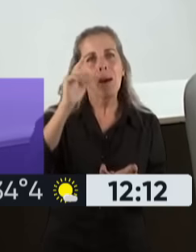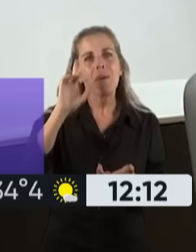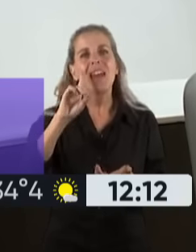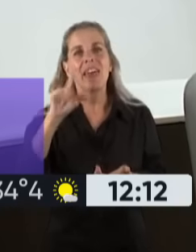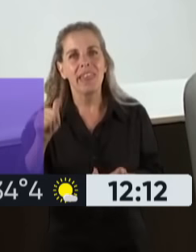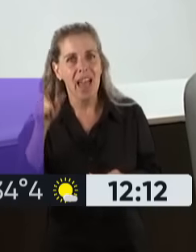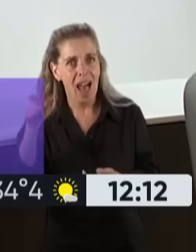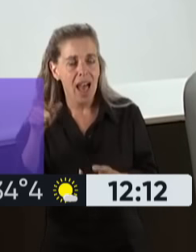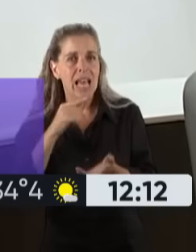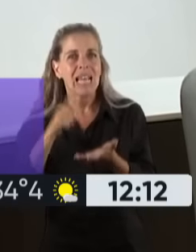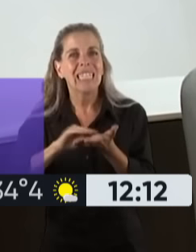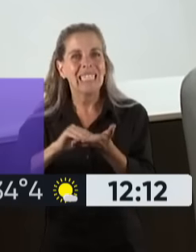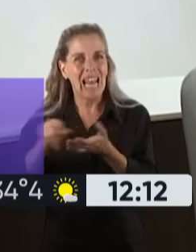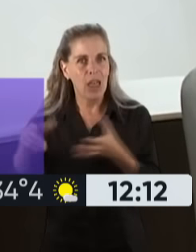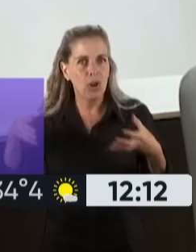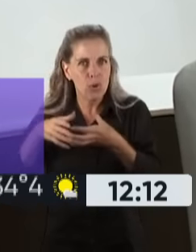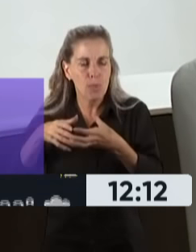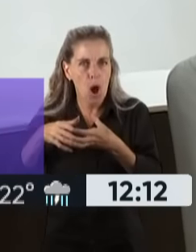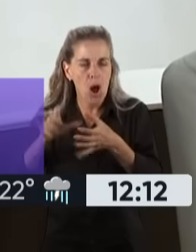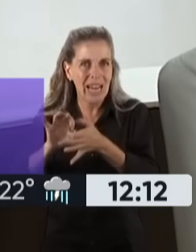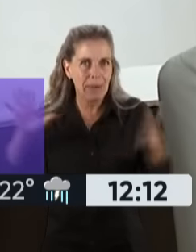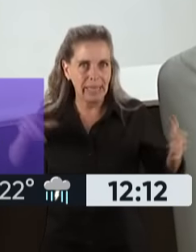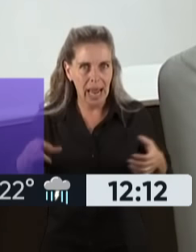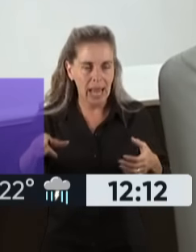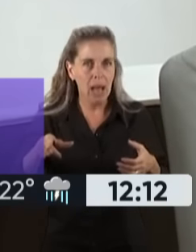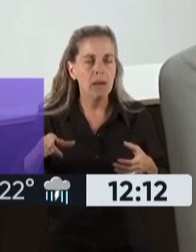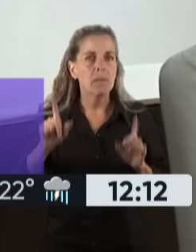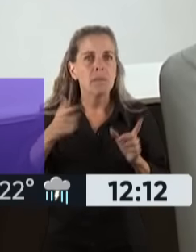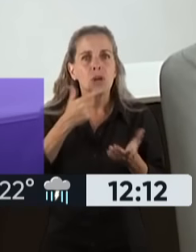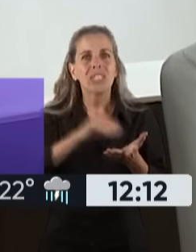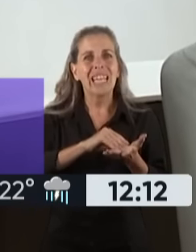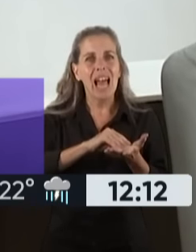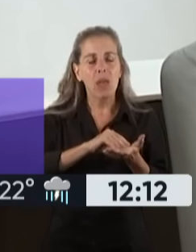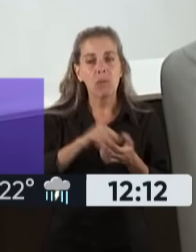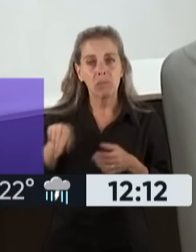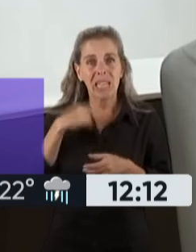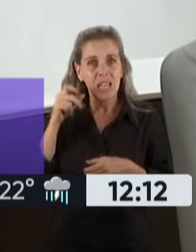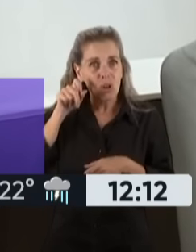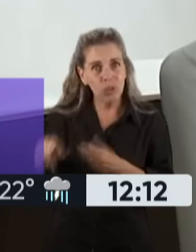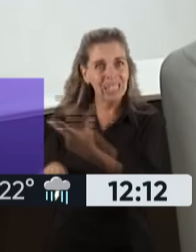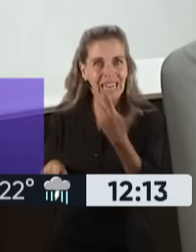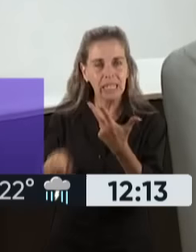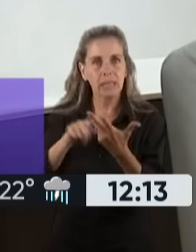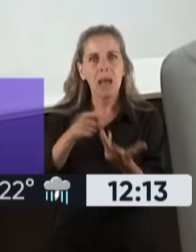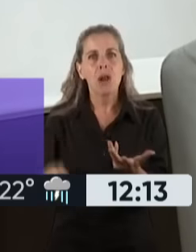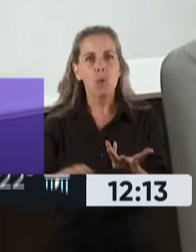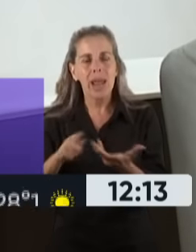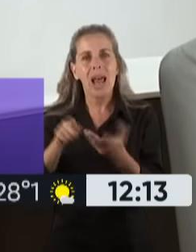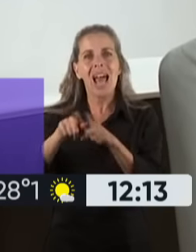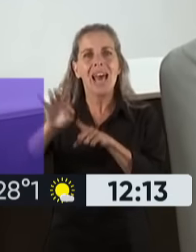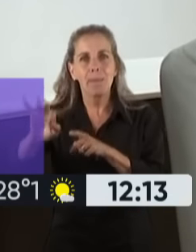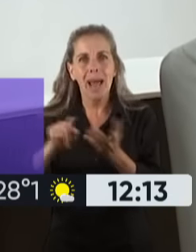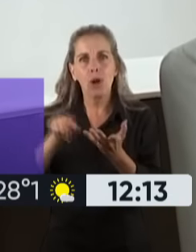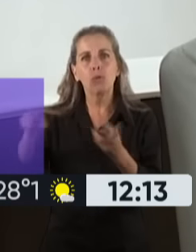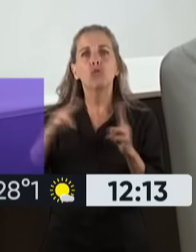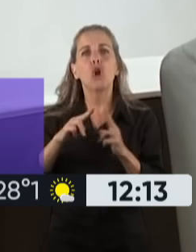Jujuy que ha designado en el senado a sus tres hijos a su nuera a su hermano y a